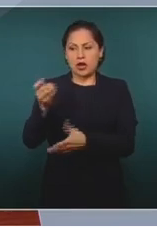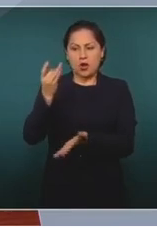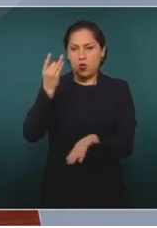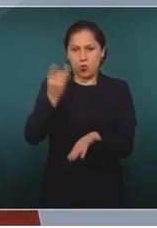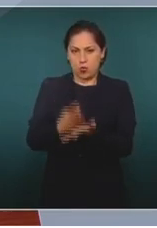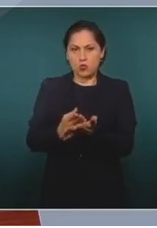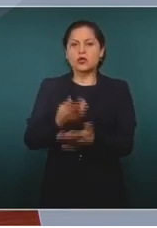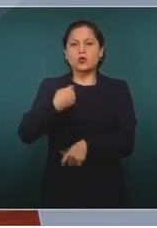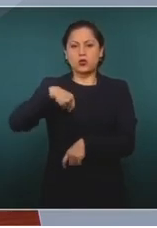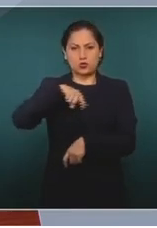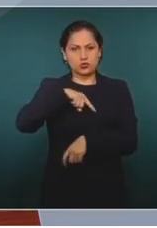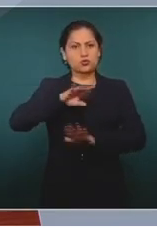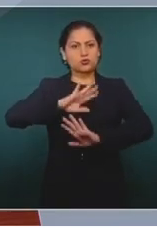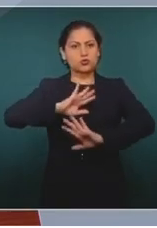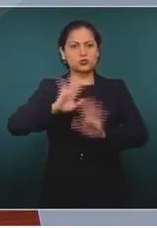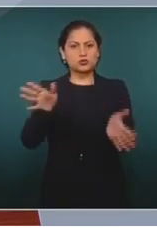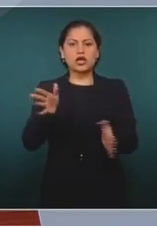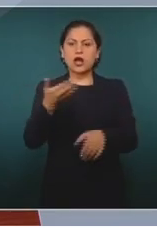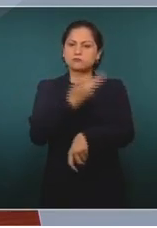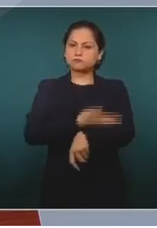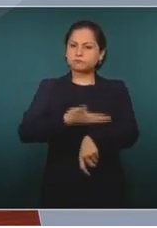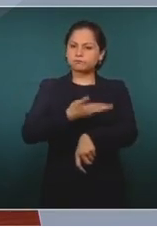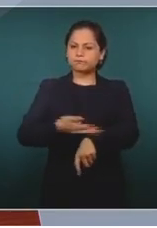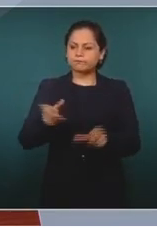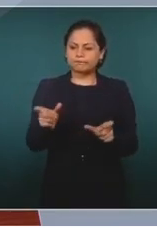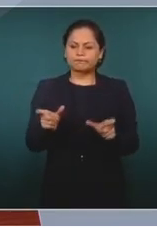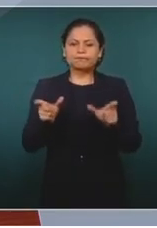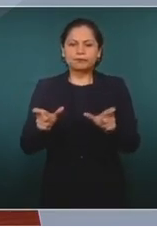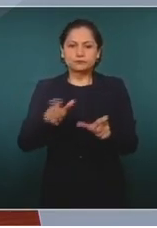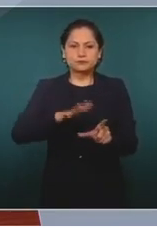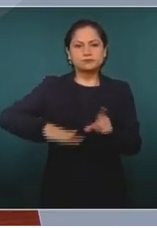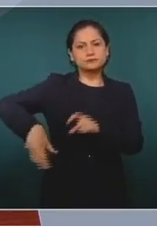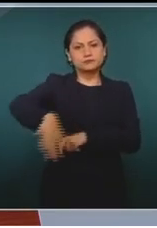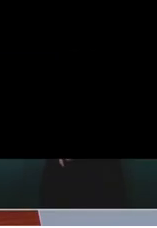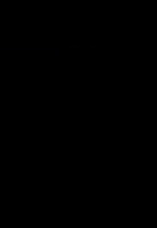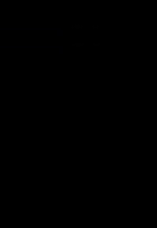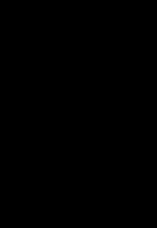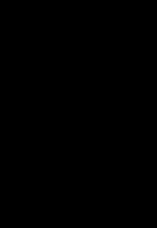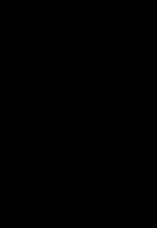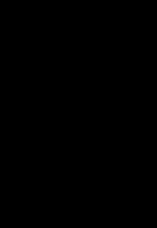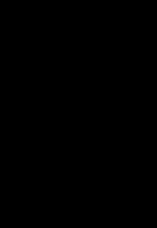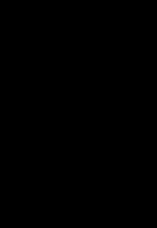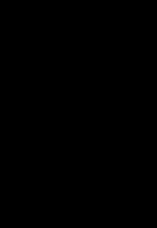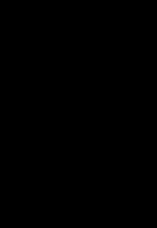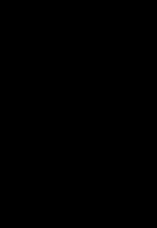garantizar la seguridad de las instalaciones estratégicas que tiene el Estado.